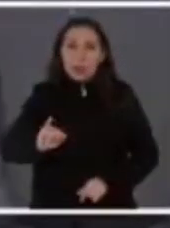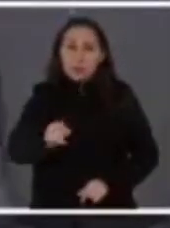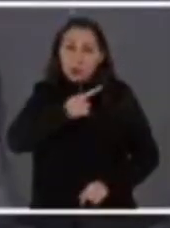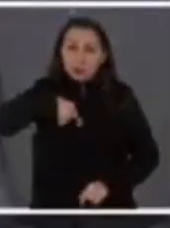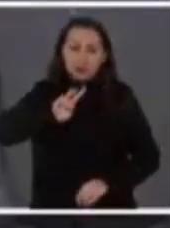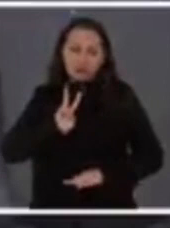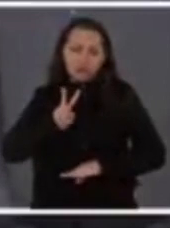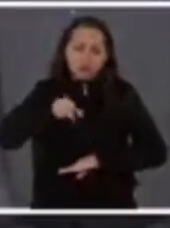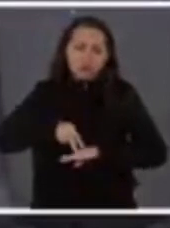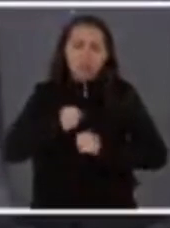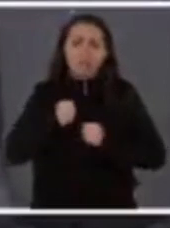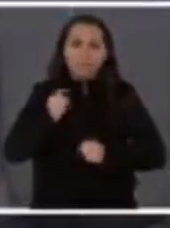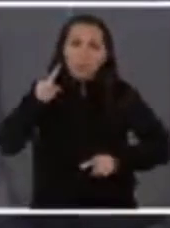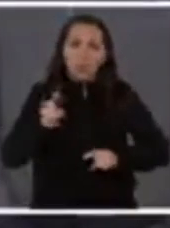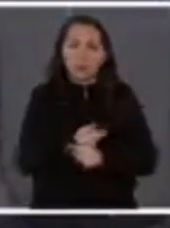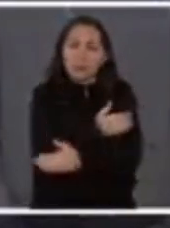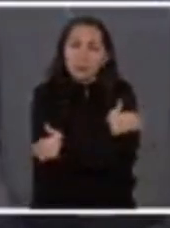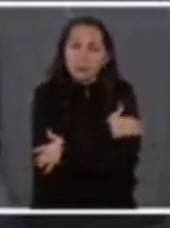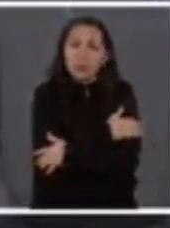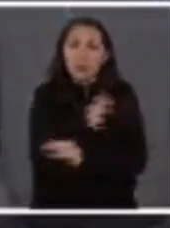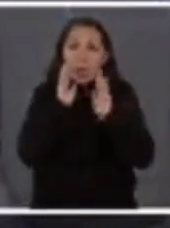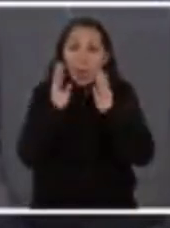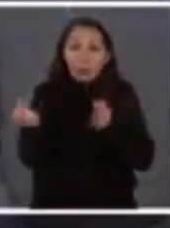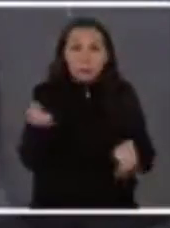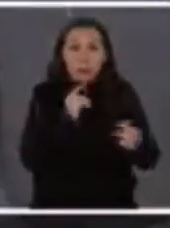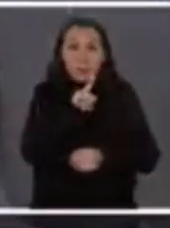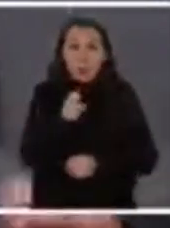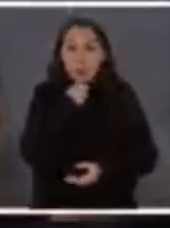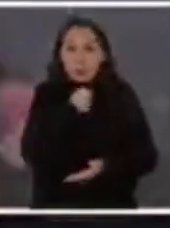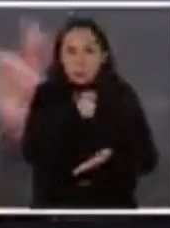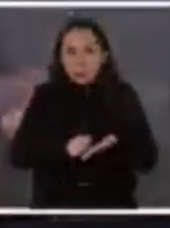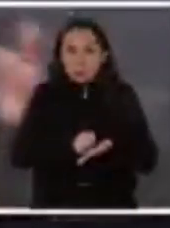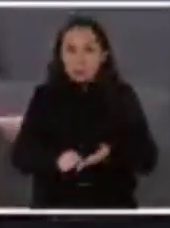ponernos de pie una vez más. Un abrazo grande y quedo atento a las preguntas de la prensa.